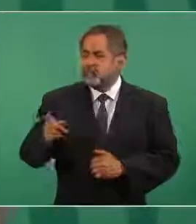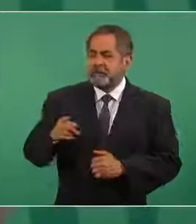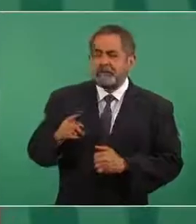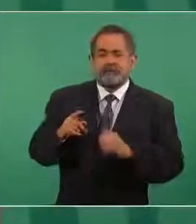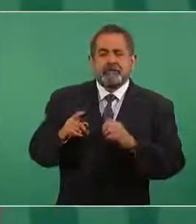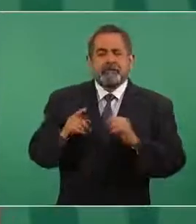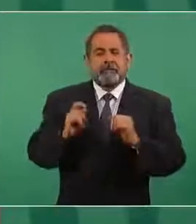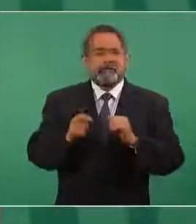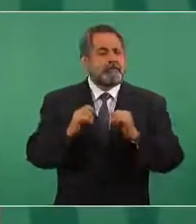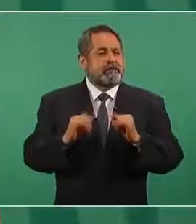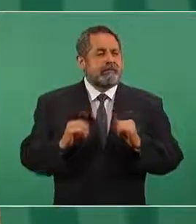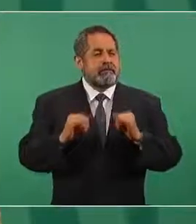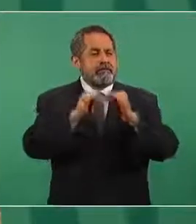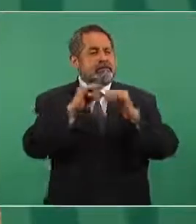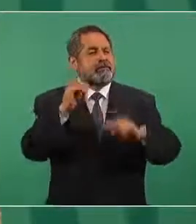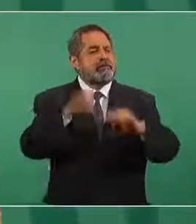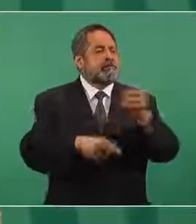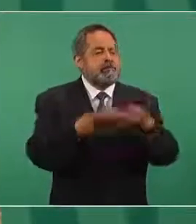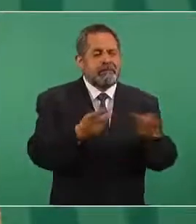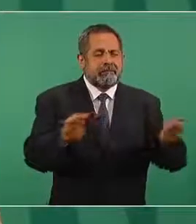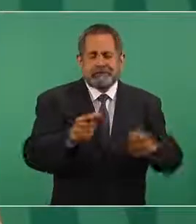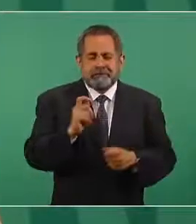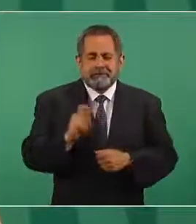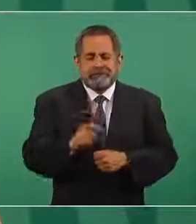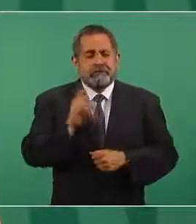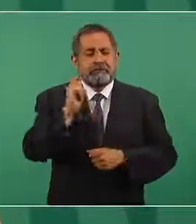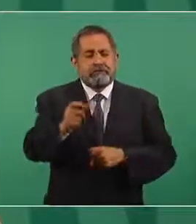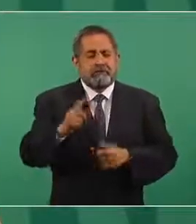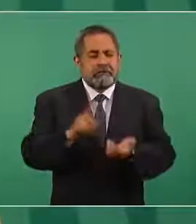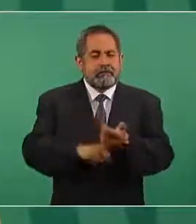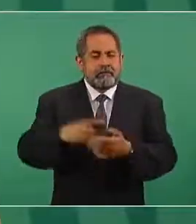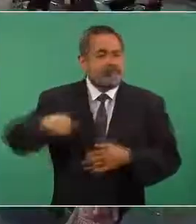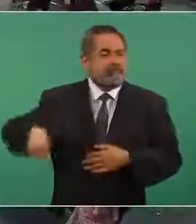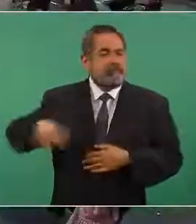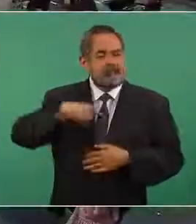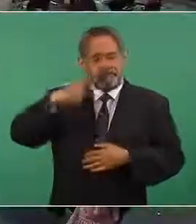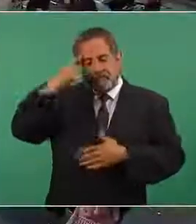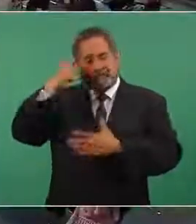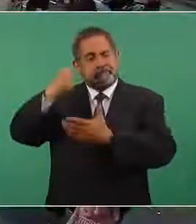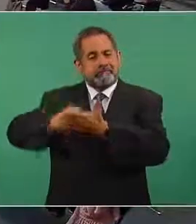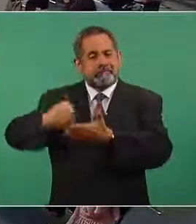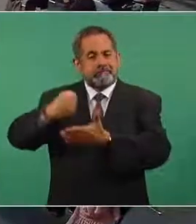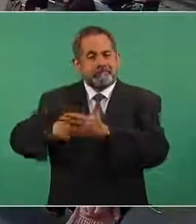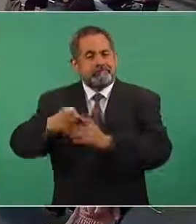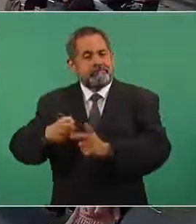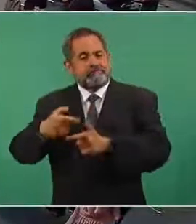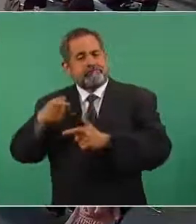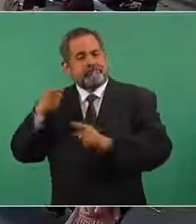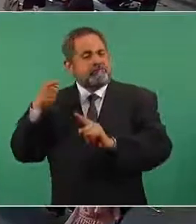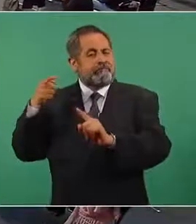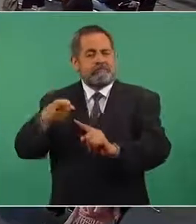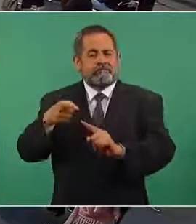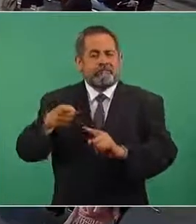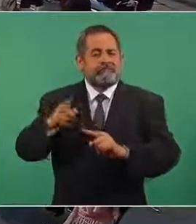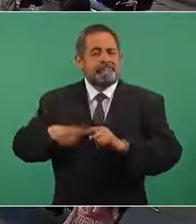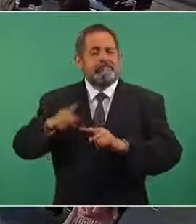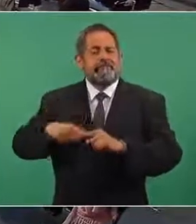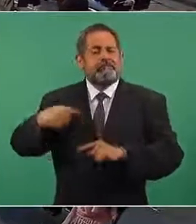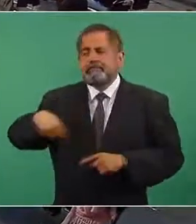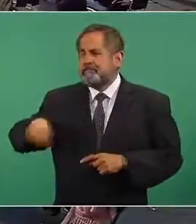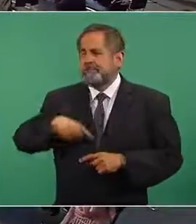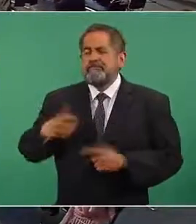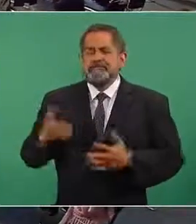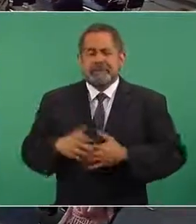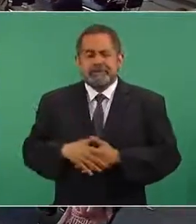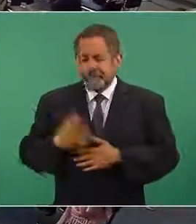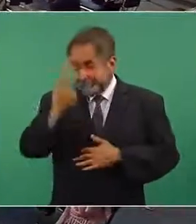organismos, no, el movimiento nuestro tiene que ver con